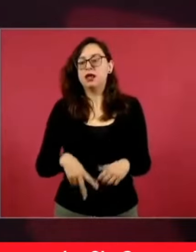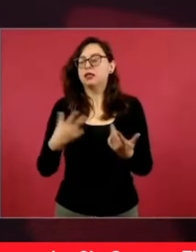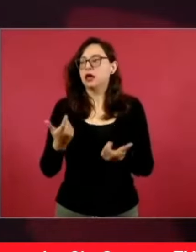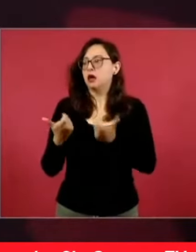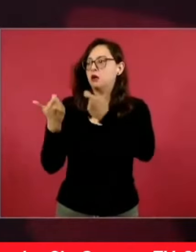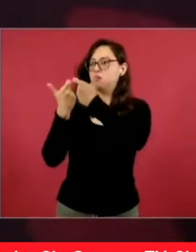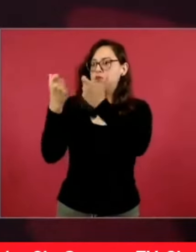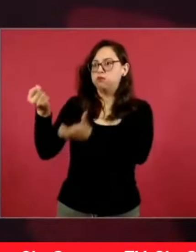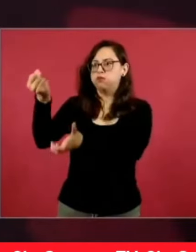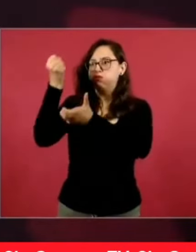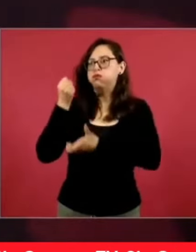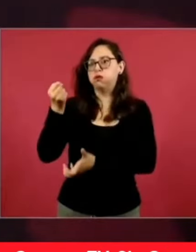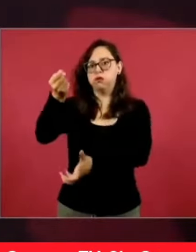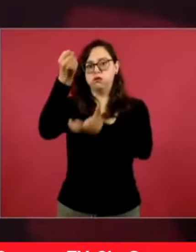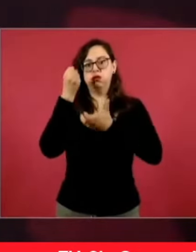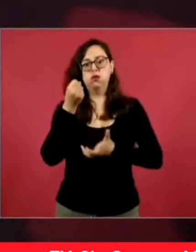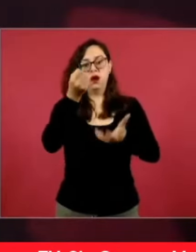con